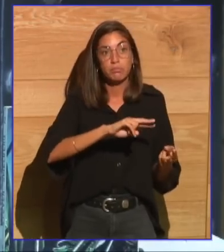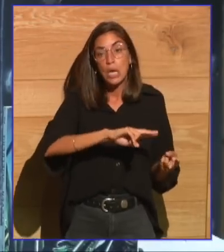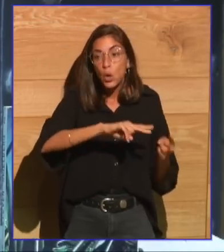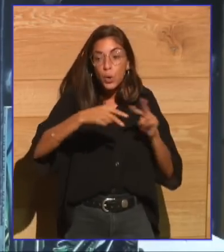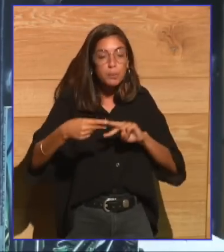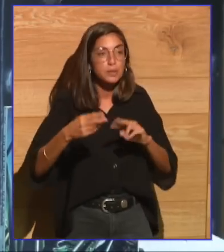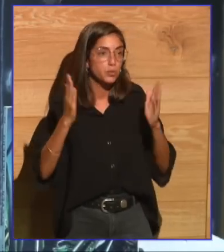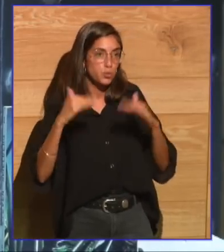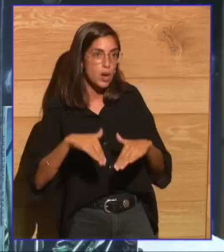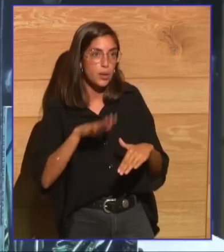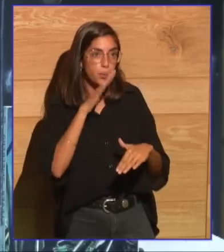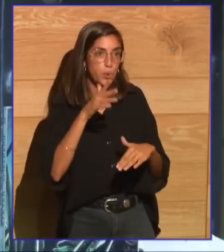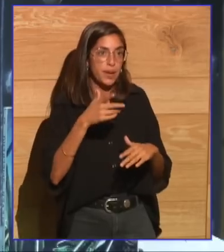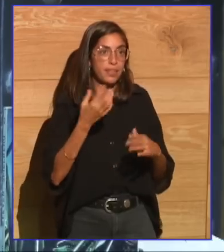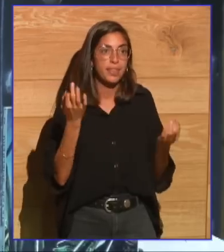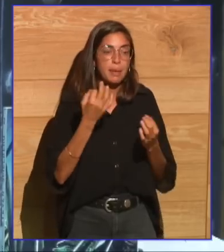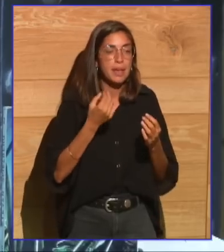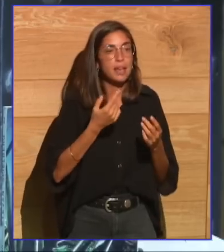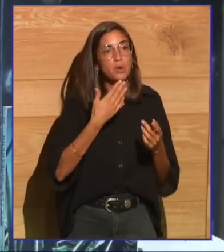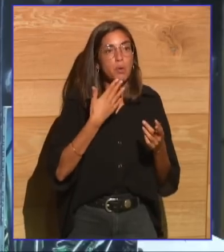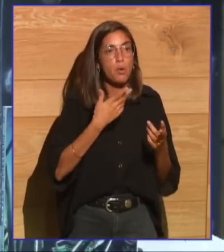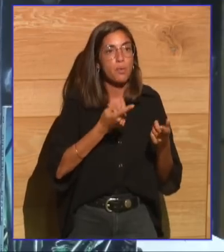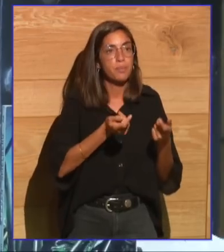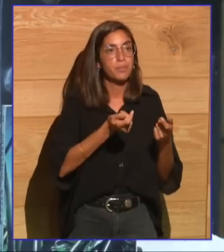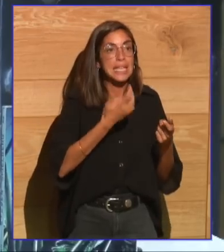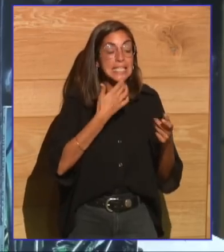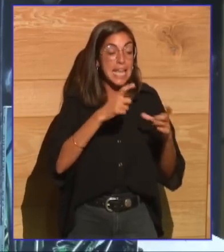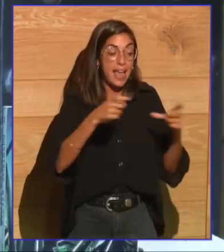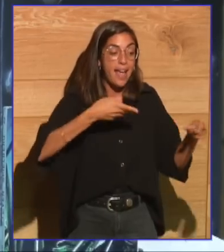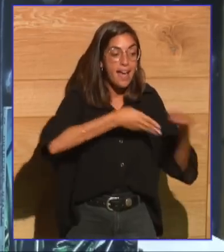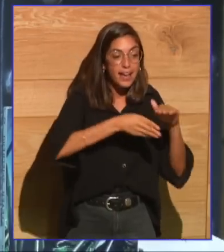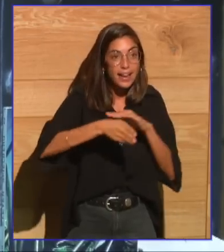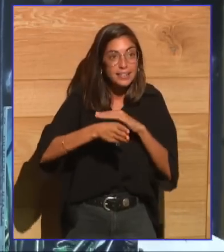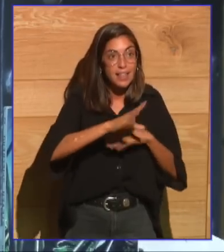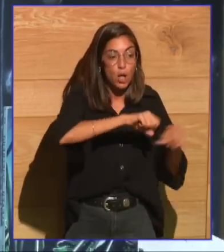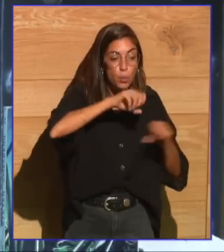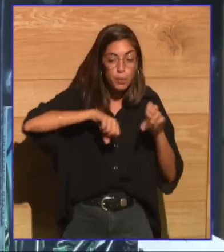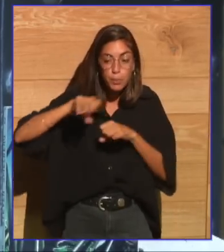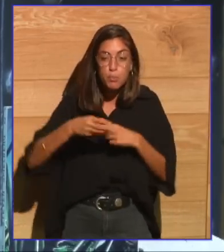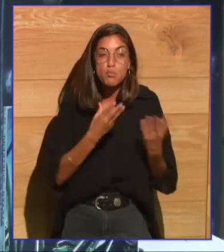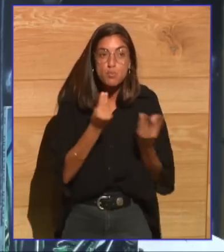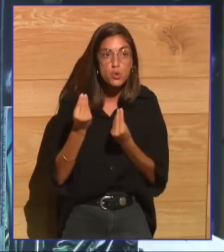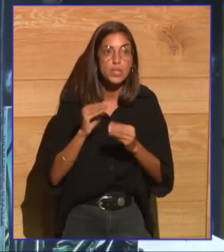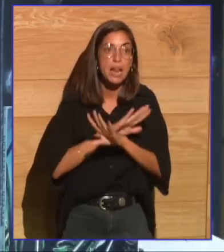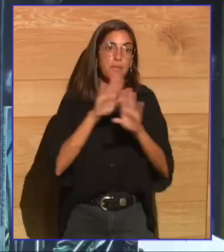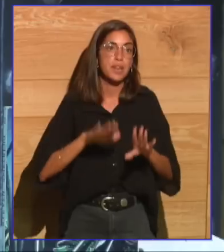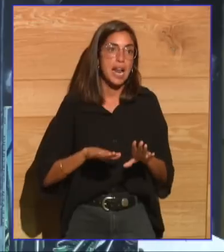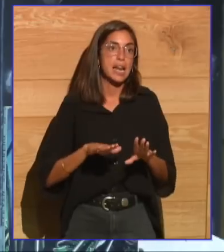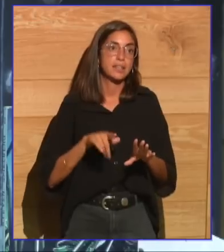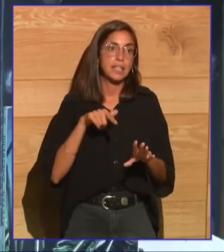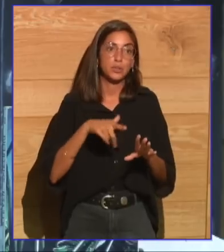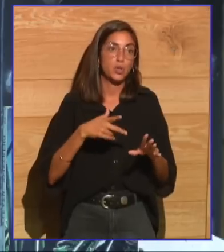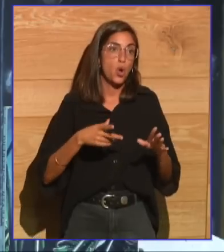por espectadores al final se convierten estrategias de marketing pero prácticamente cada año hay una no cada año cada dos o tres años que